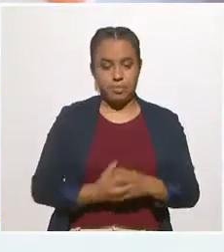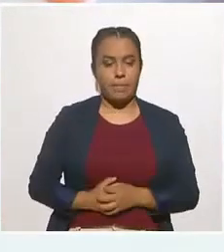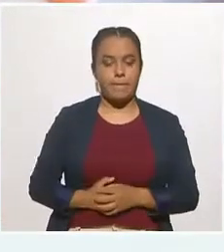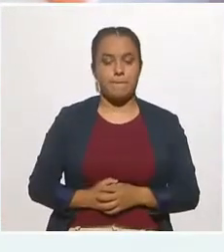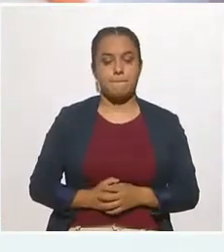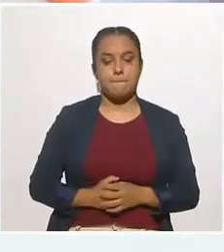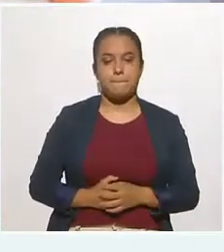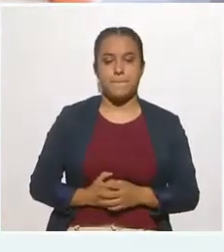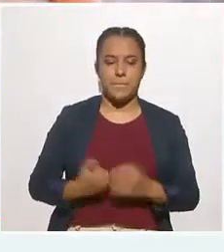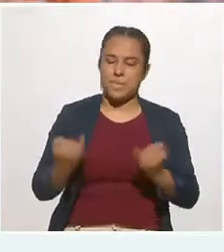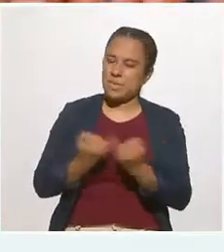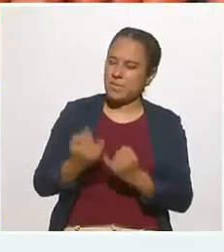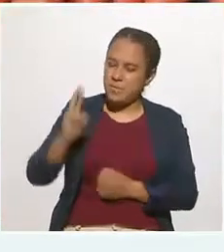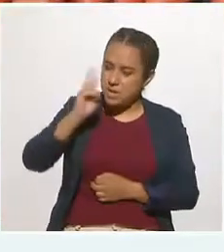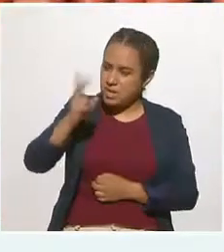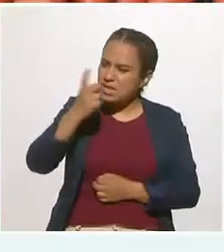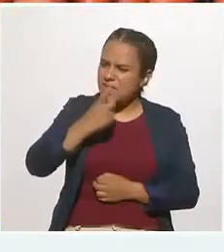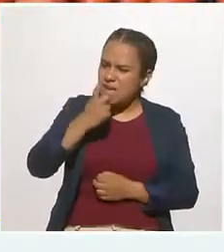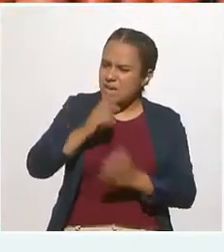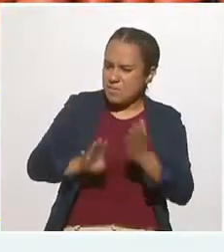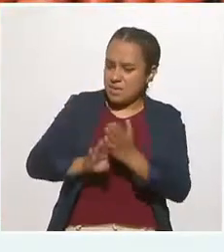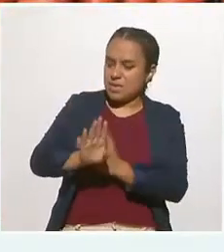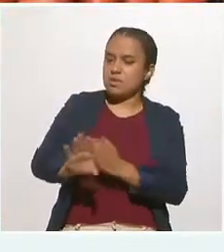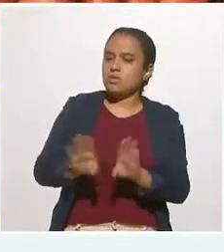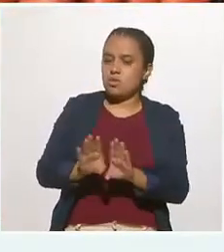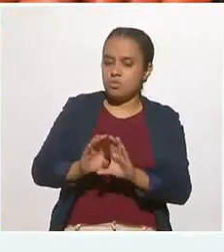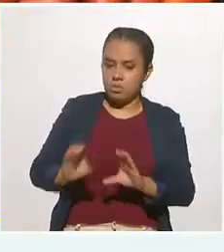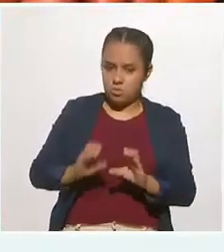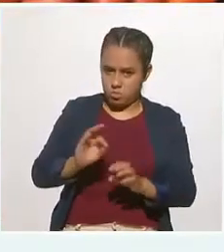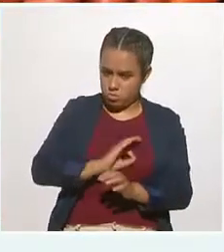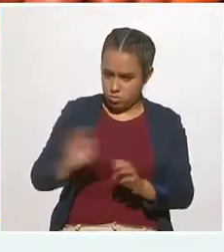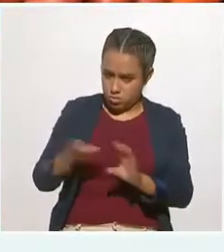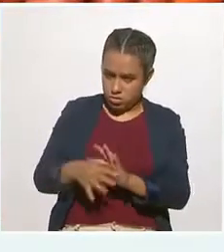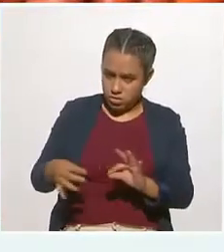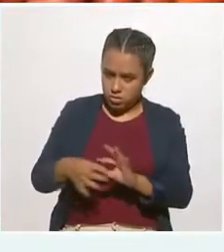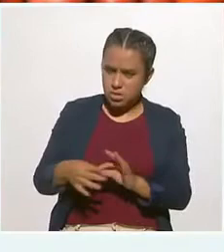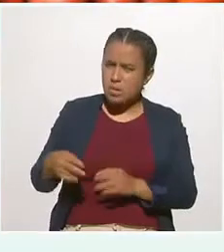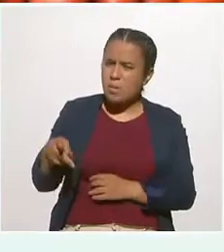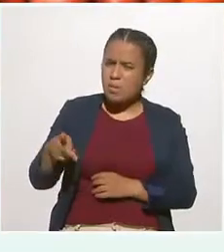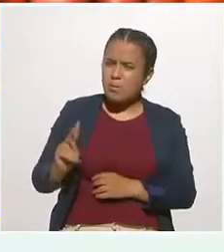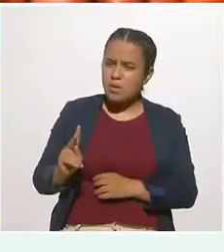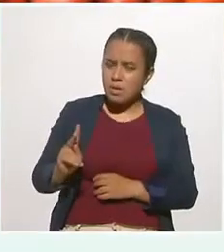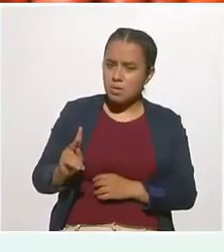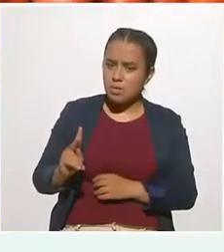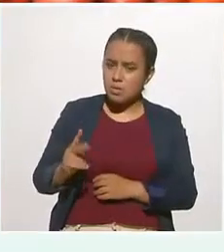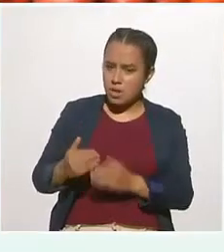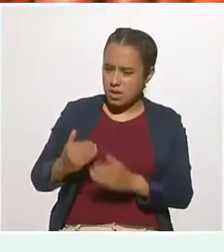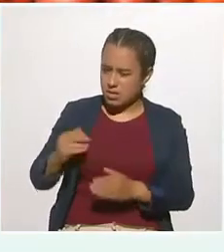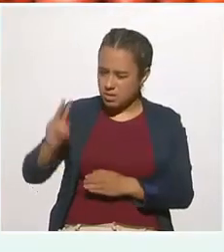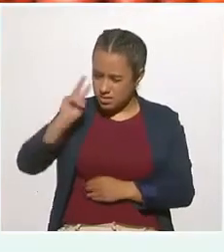la diabetes, ¿no? Nos puedes platicar también sobre eso. Pero, ¿qué les parece si vamos a ver la siguiente cápsula?